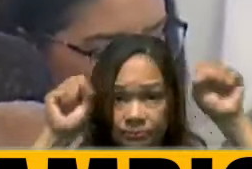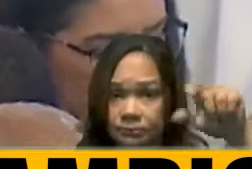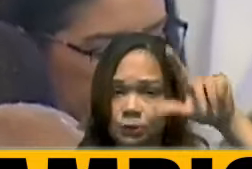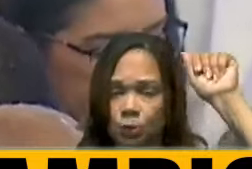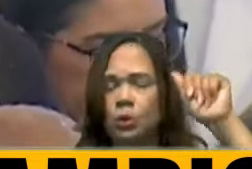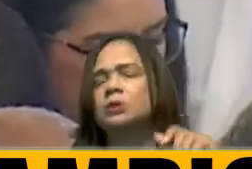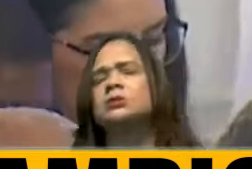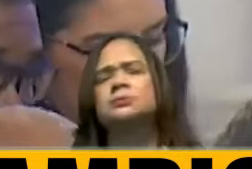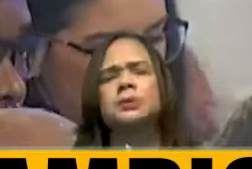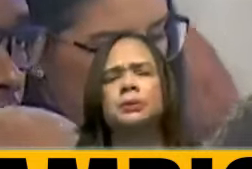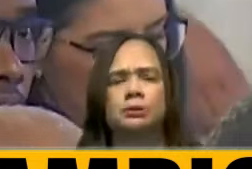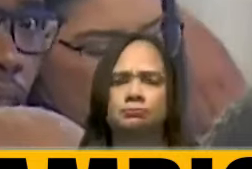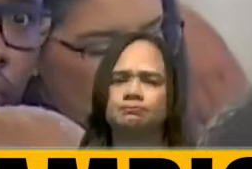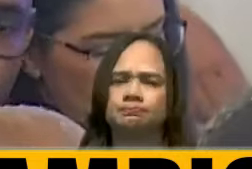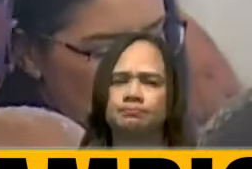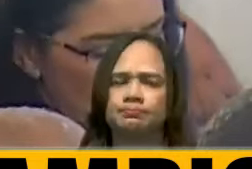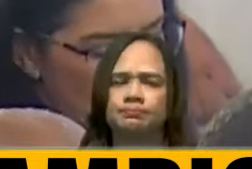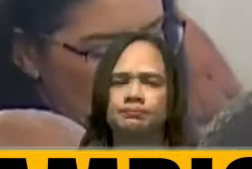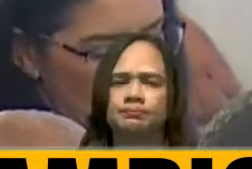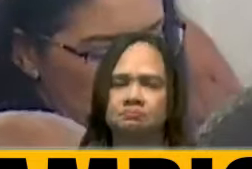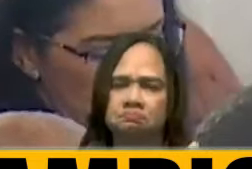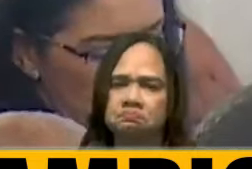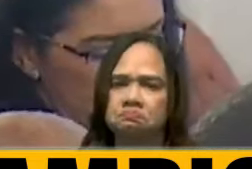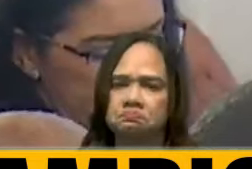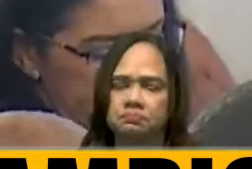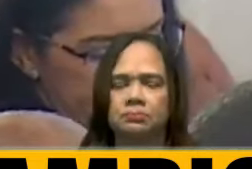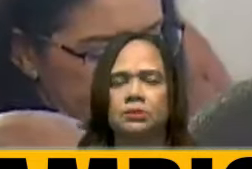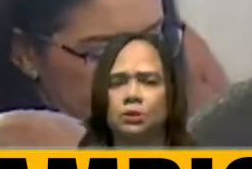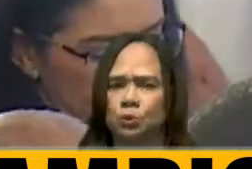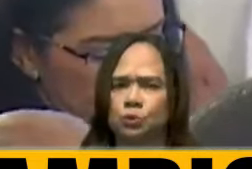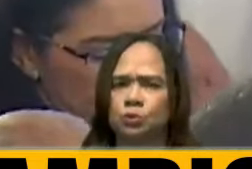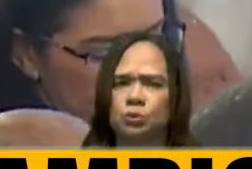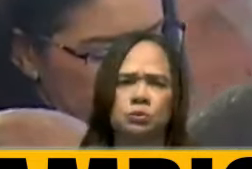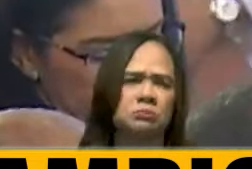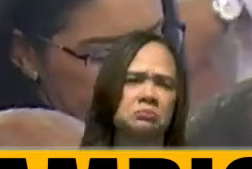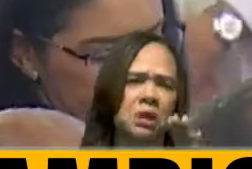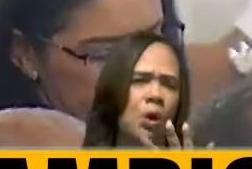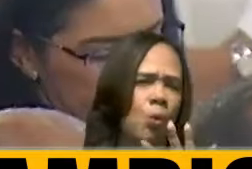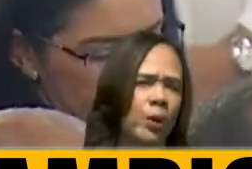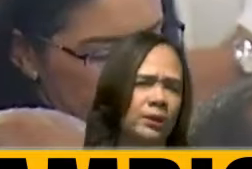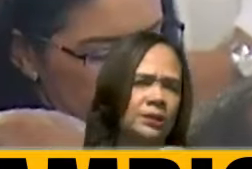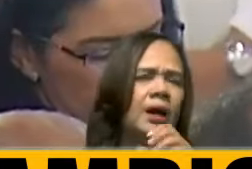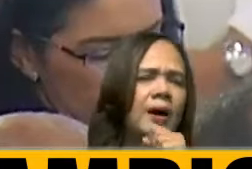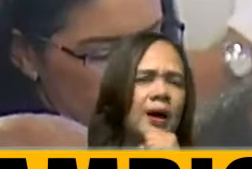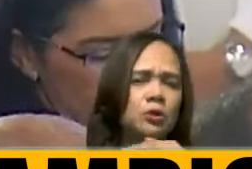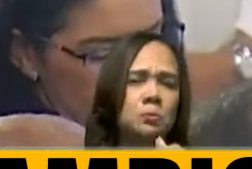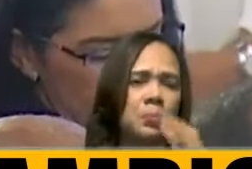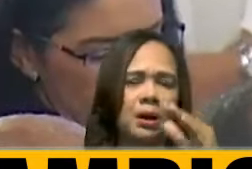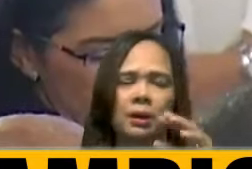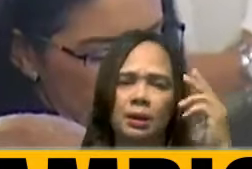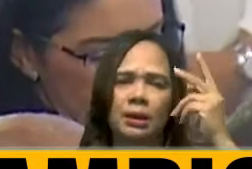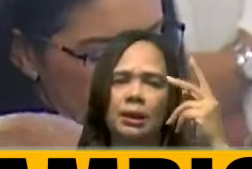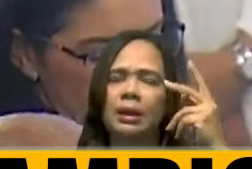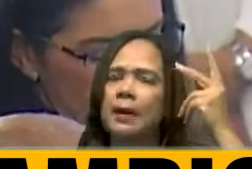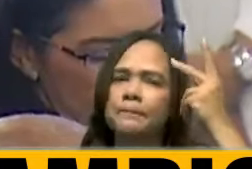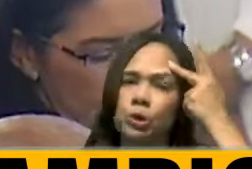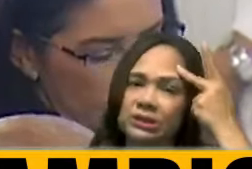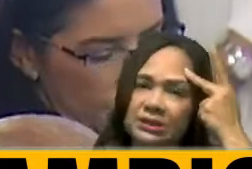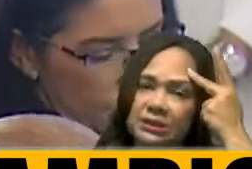primeramente Felicidades lo que tenemos más de 40 años en la política